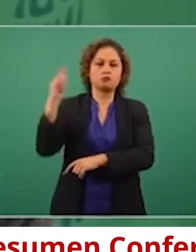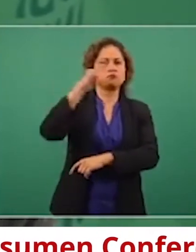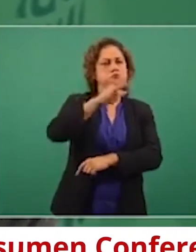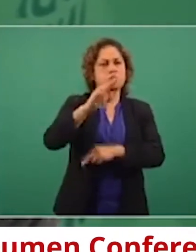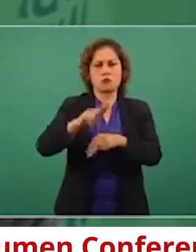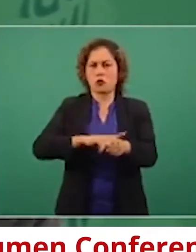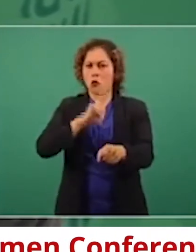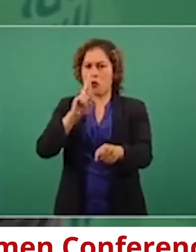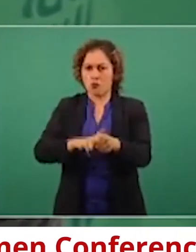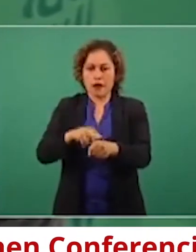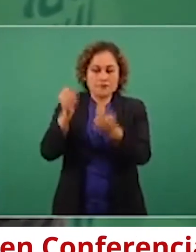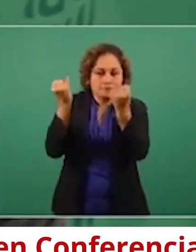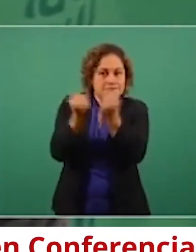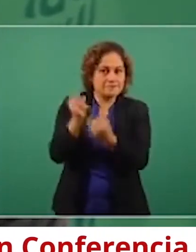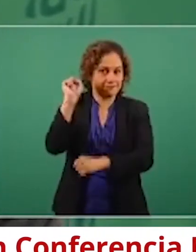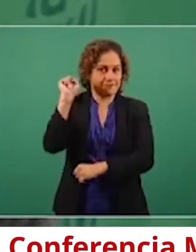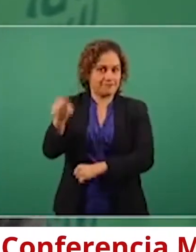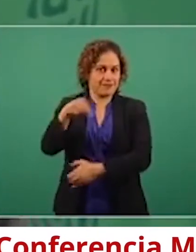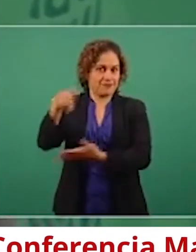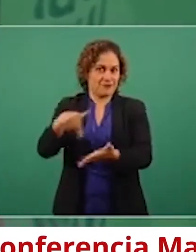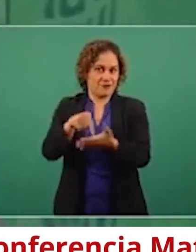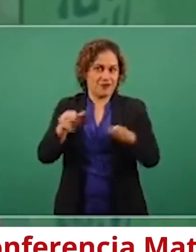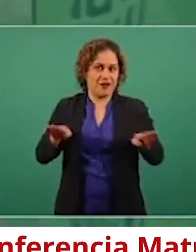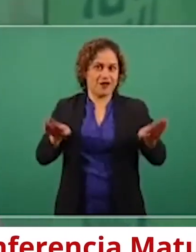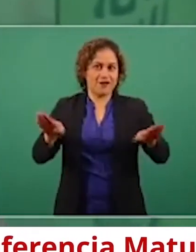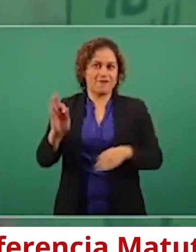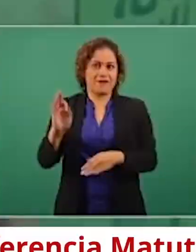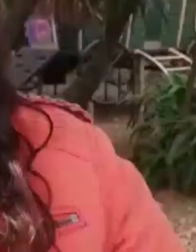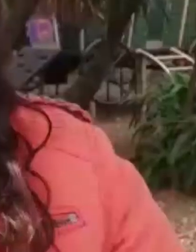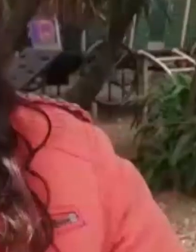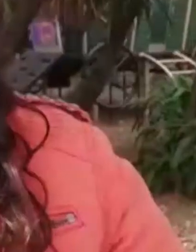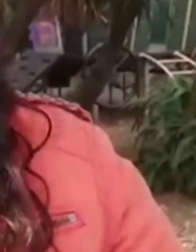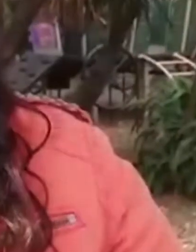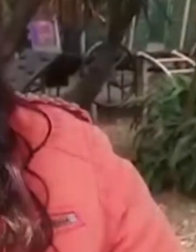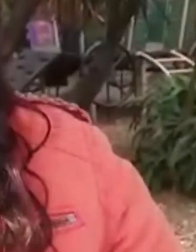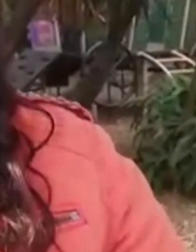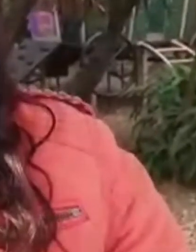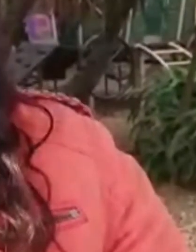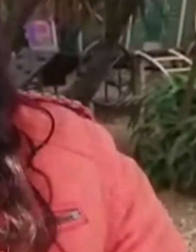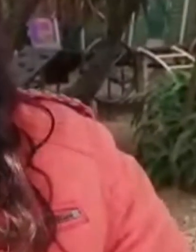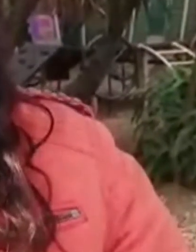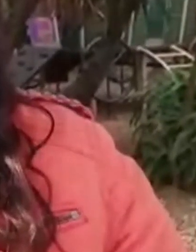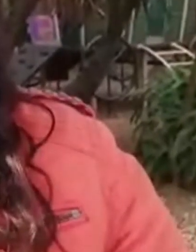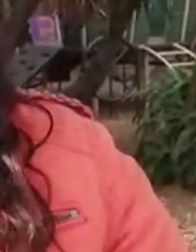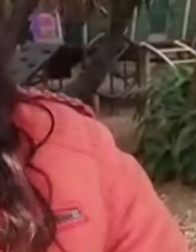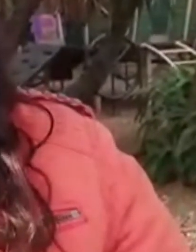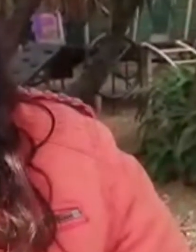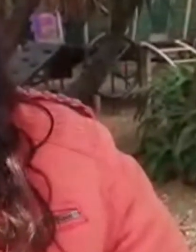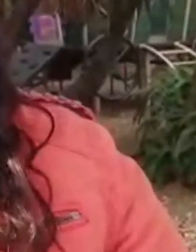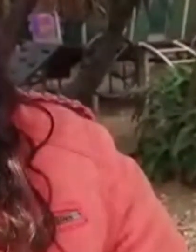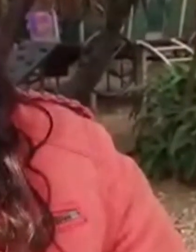de los migrantes calcinados en tamaulipas aseguró que no habrá impunidad como en anteriores gobiernos y que además ya se